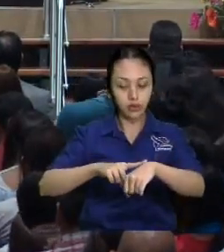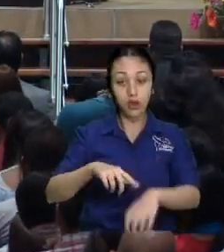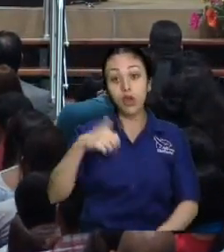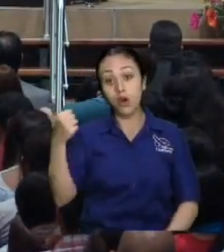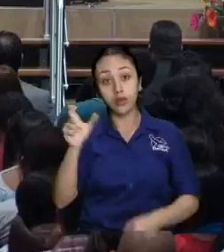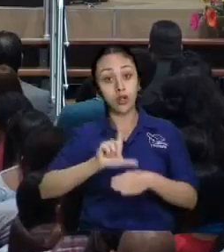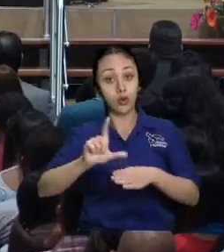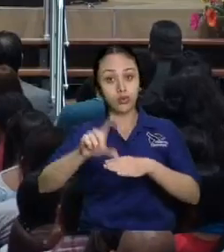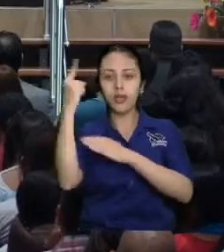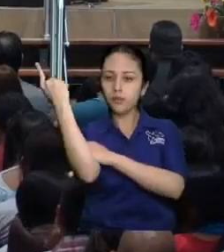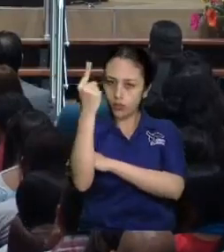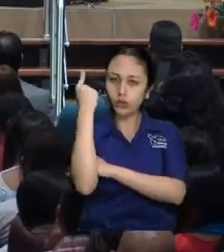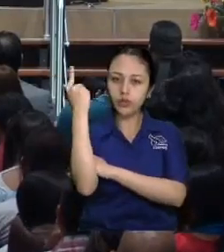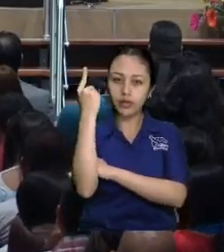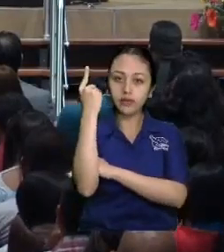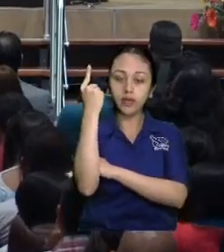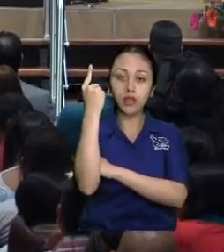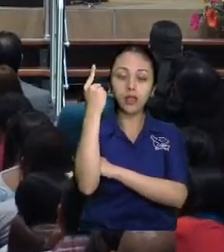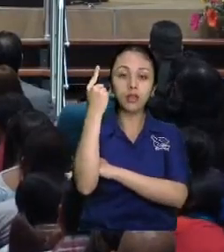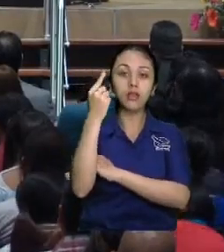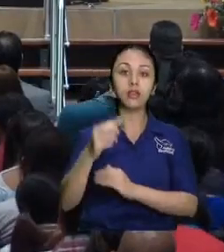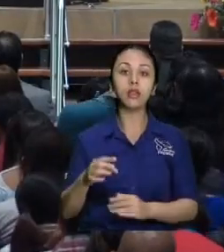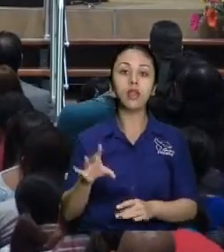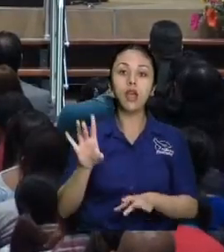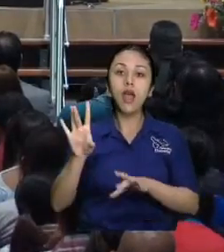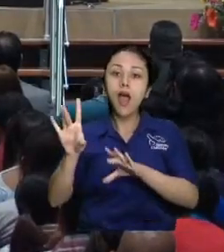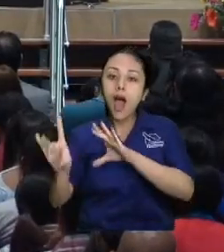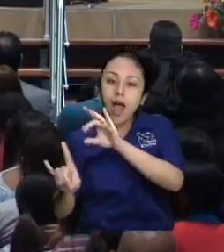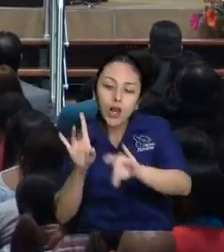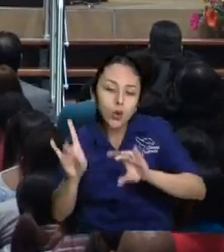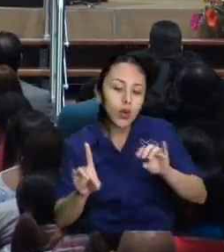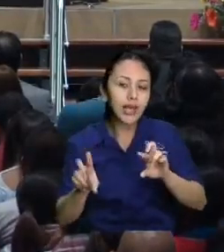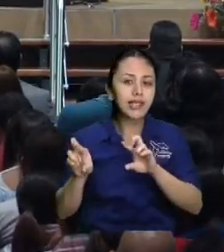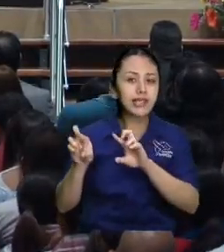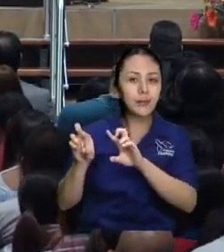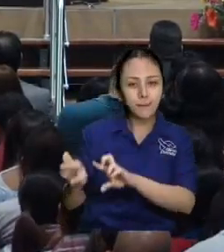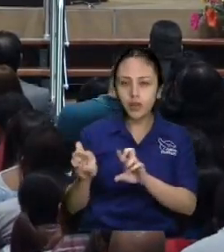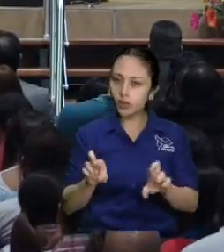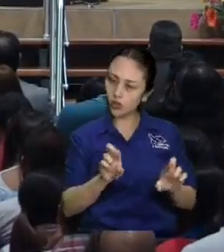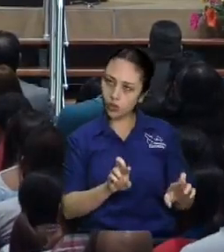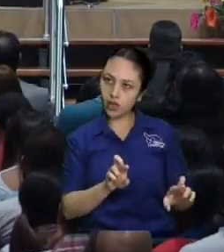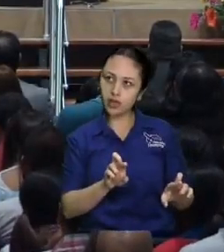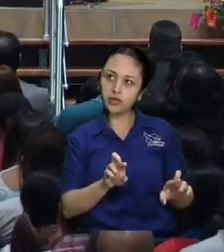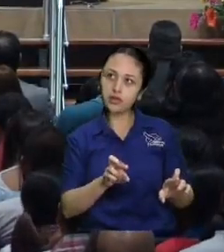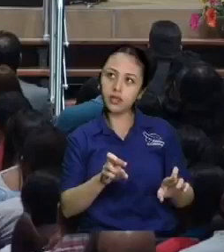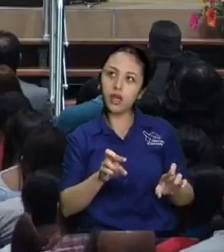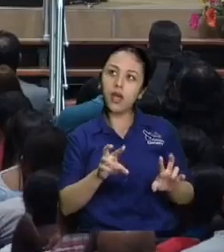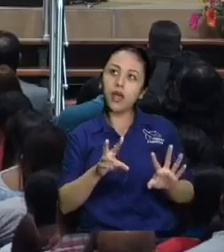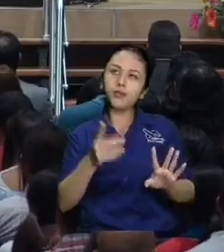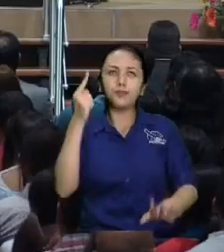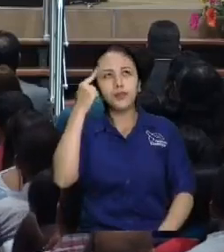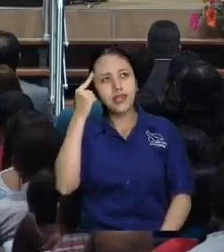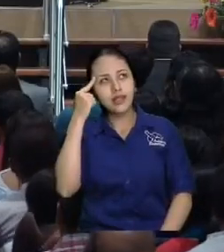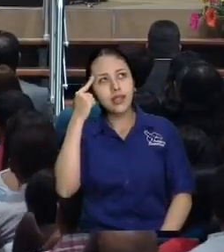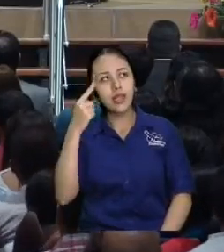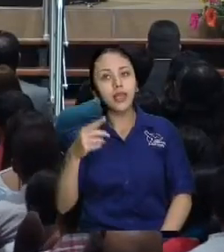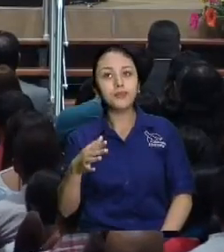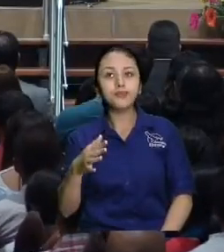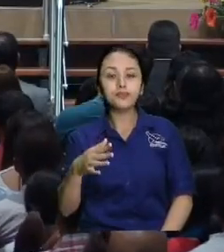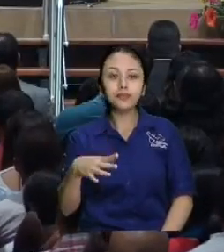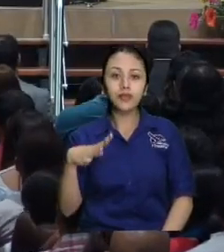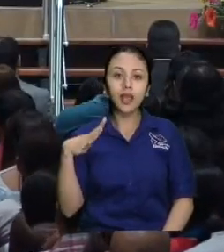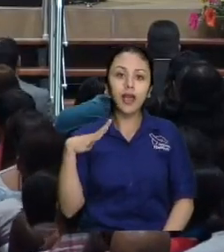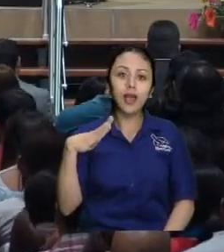bien importante es que algunos insisten, como existen unos cuantos calendarios en